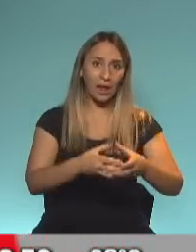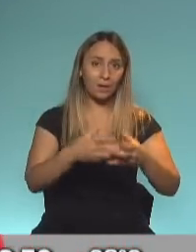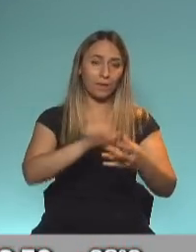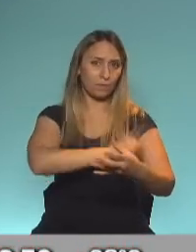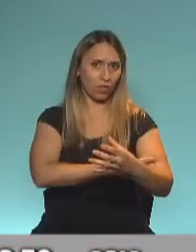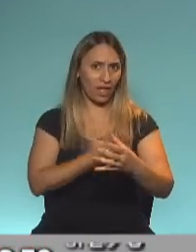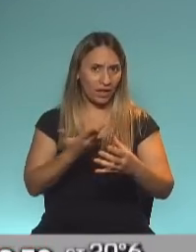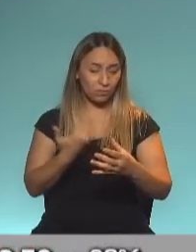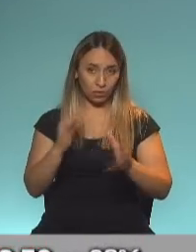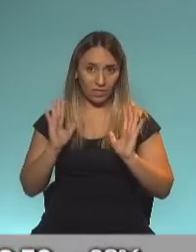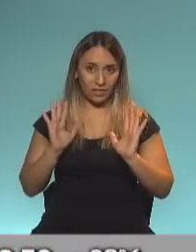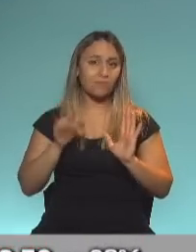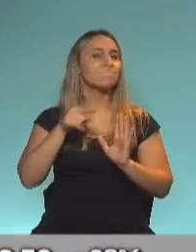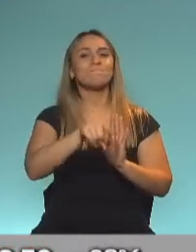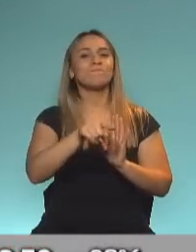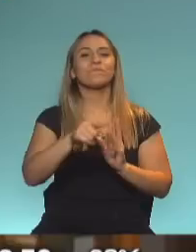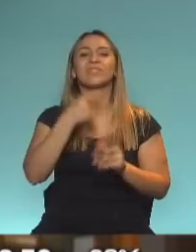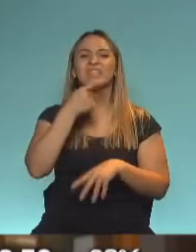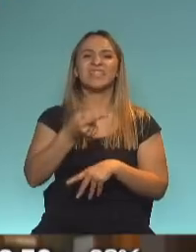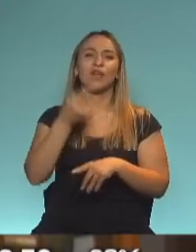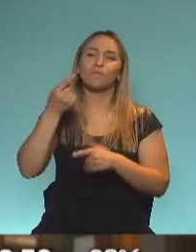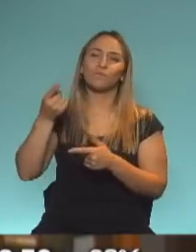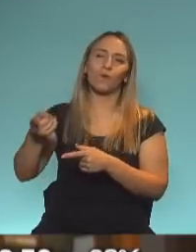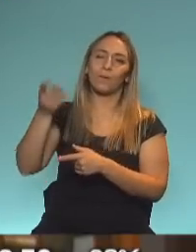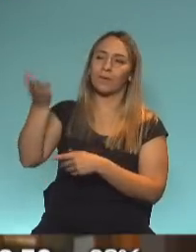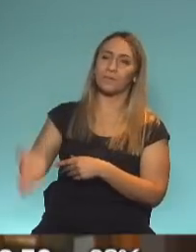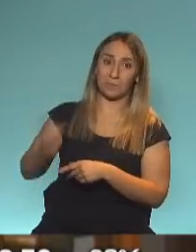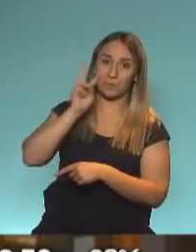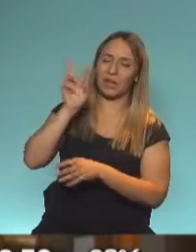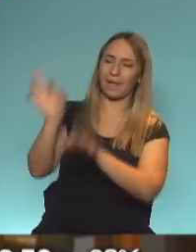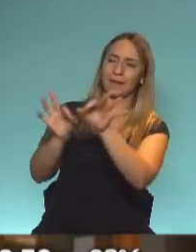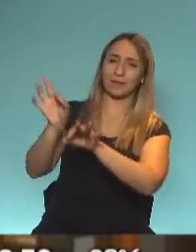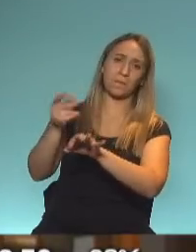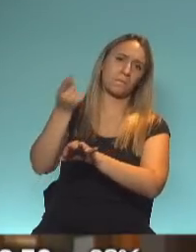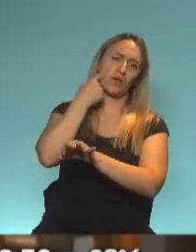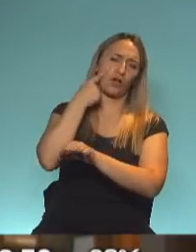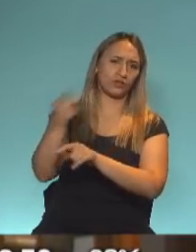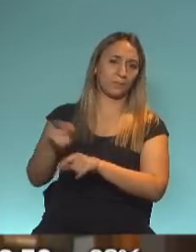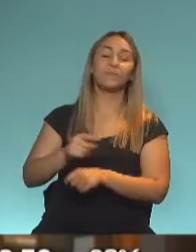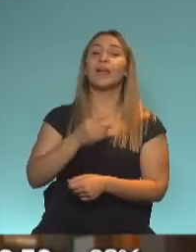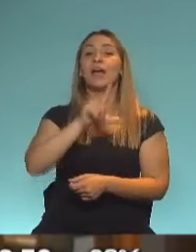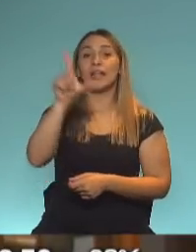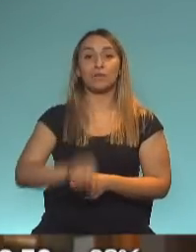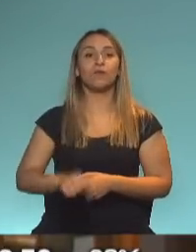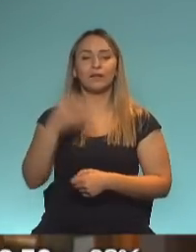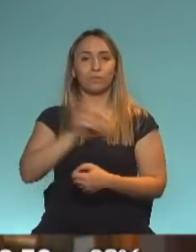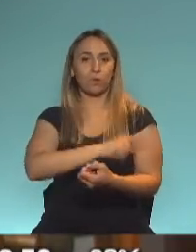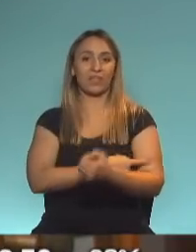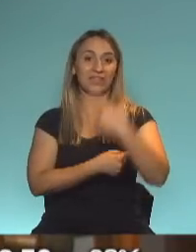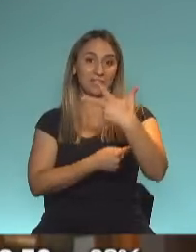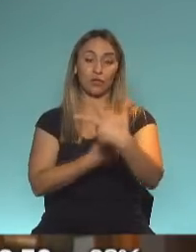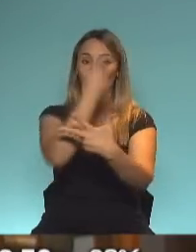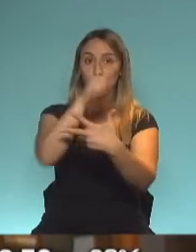Mire, conocerás al árbol por sus frutos, ¿no? Fíjese, la República tiene 3 poderes. Uno de ellos es el poder